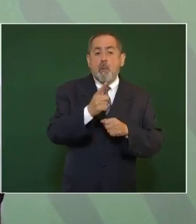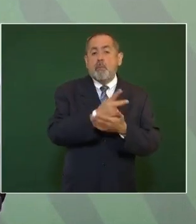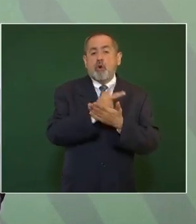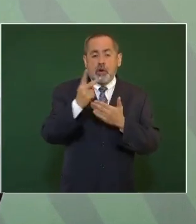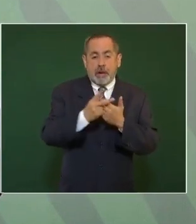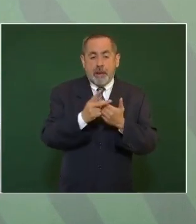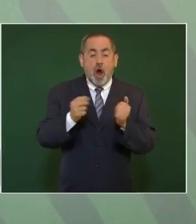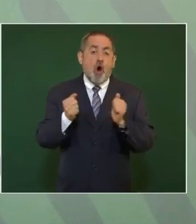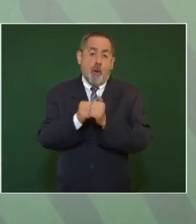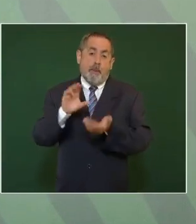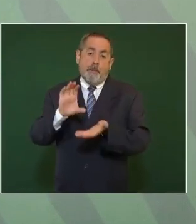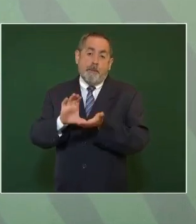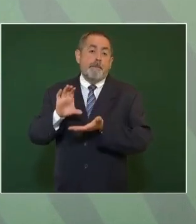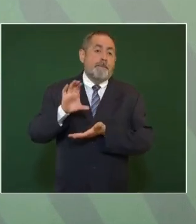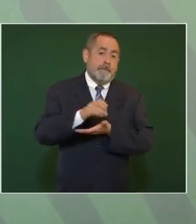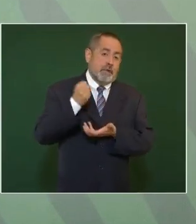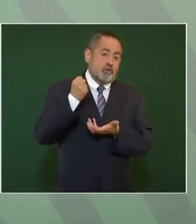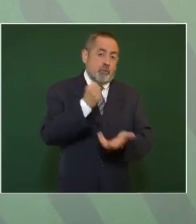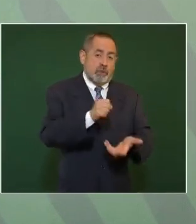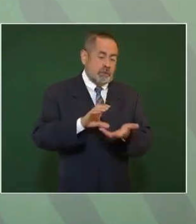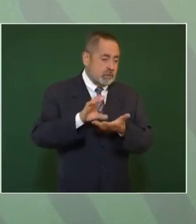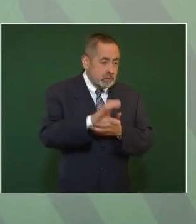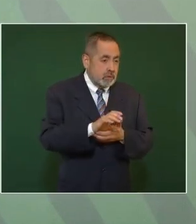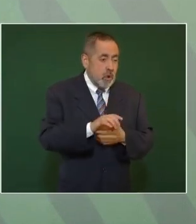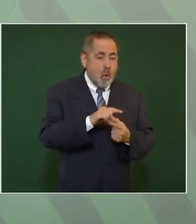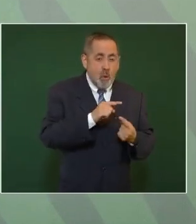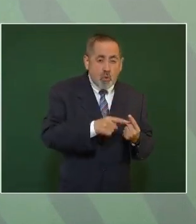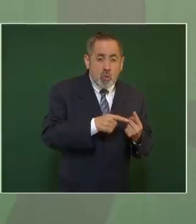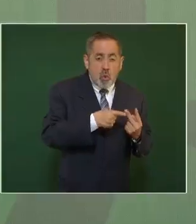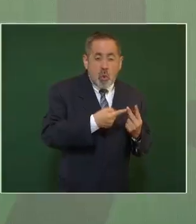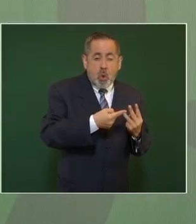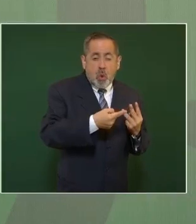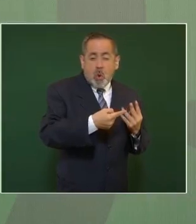y presupuesto. Entonces,